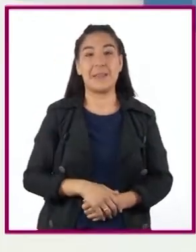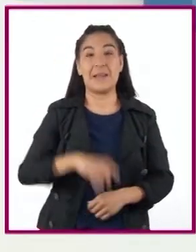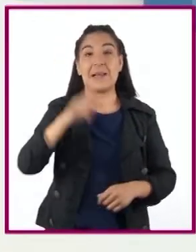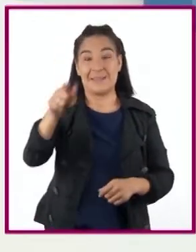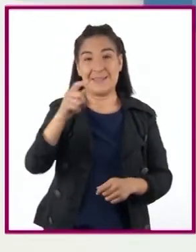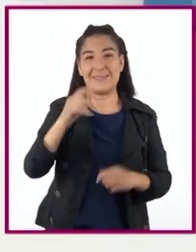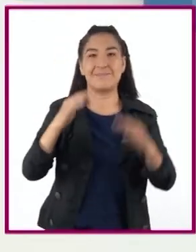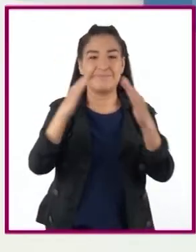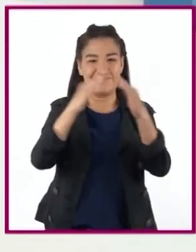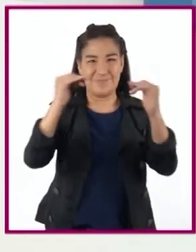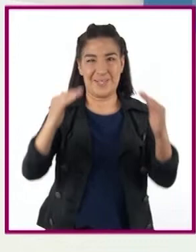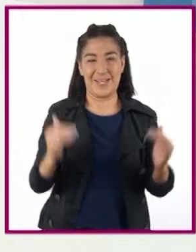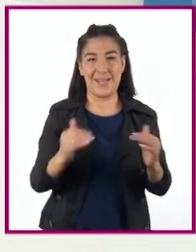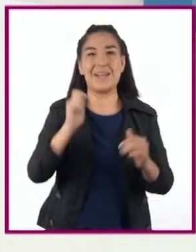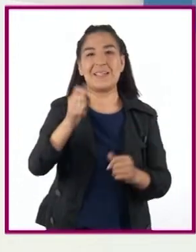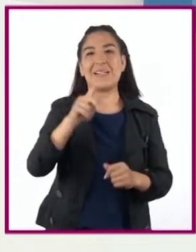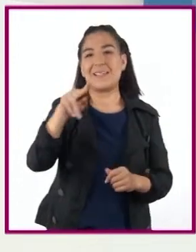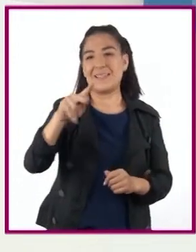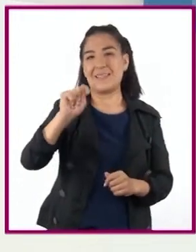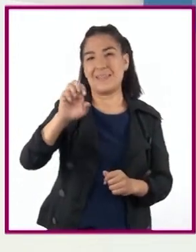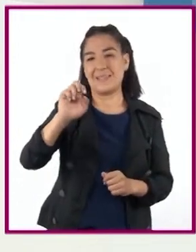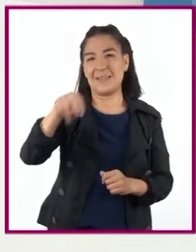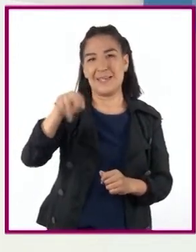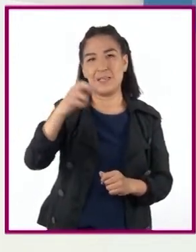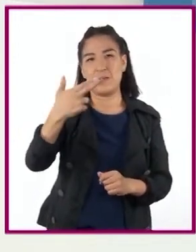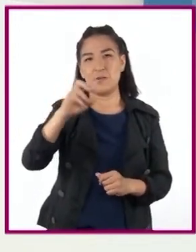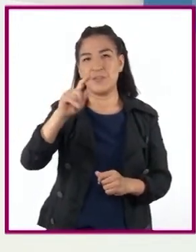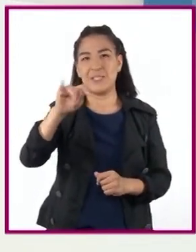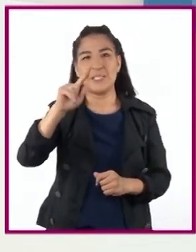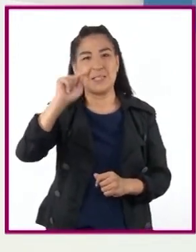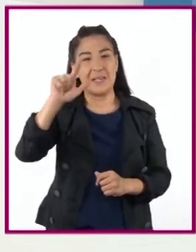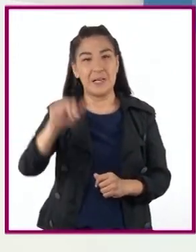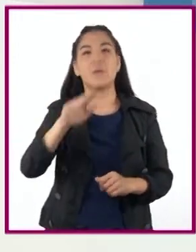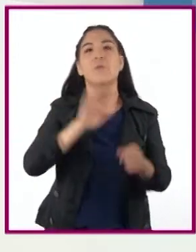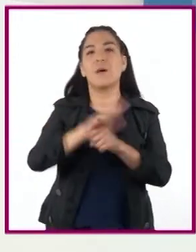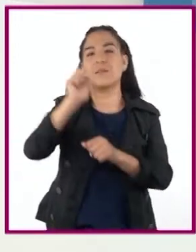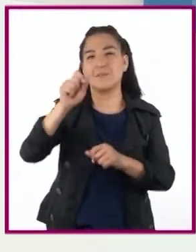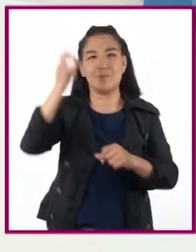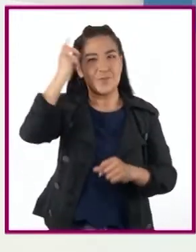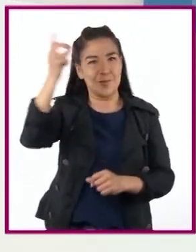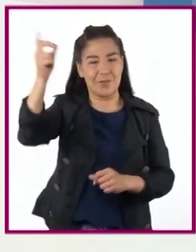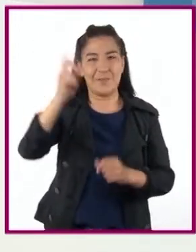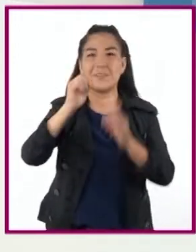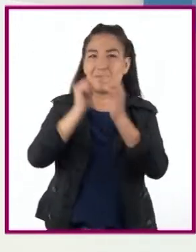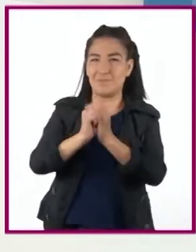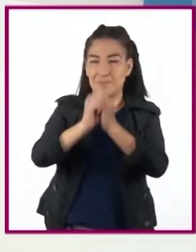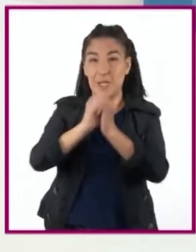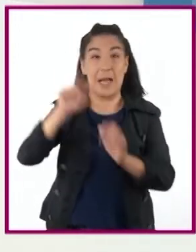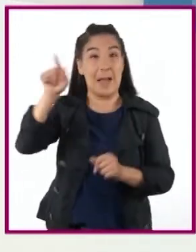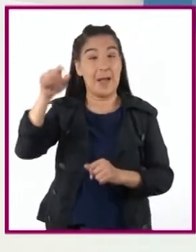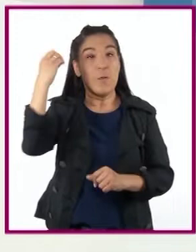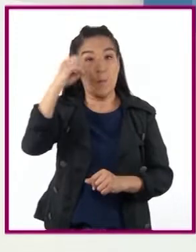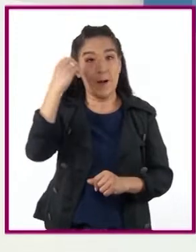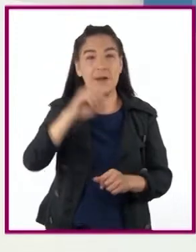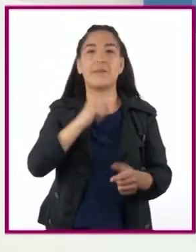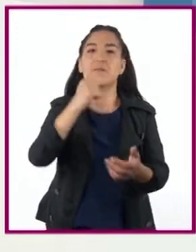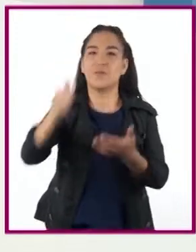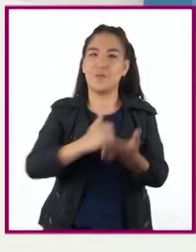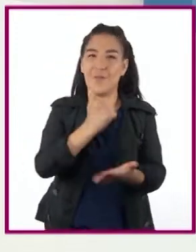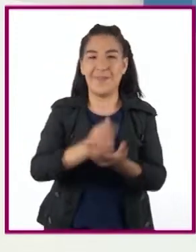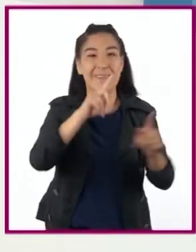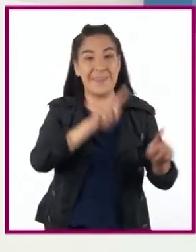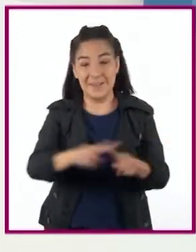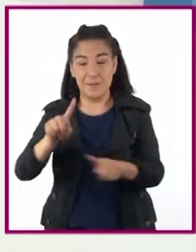ejemplo, se distinguía de otras ciudades del altiplano por su devoción a Huitzilopochtli. En Oaxaca, diferentes ciudades con